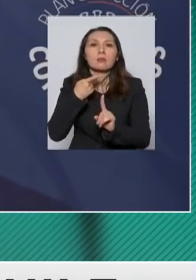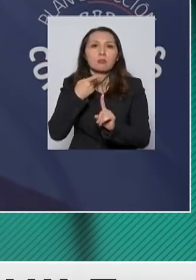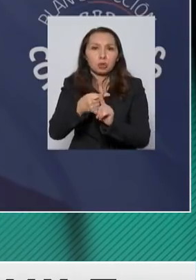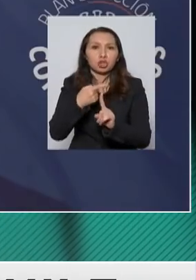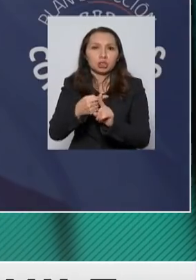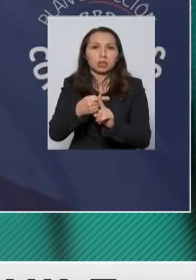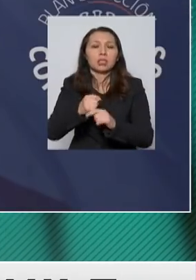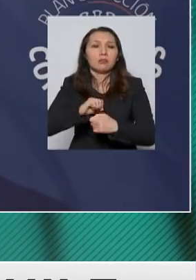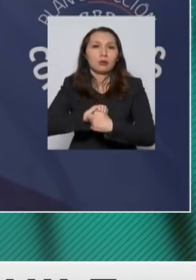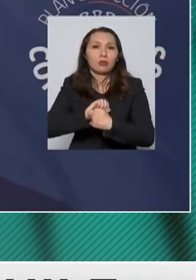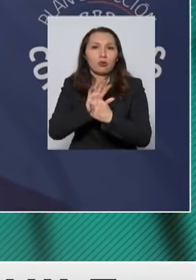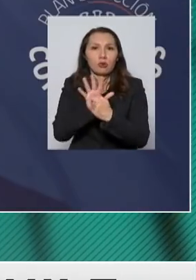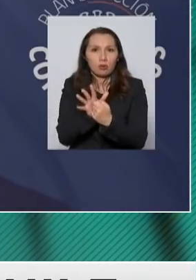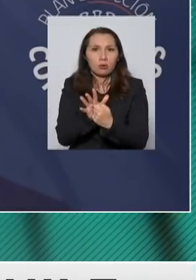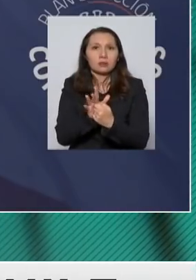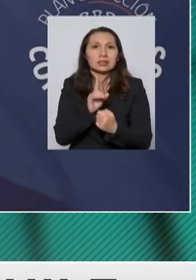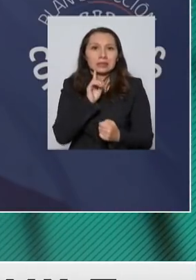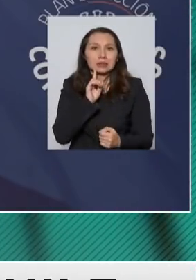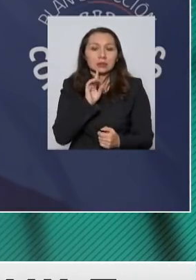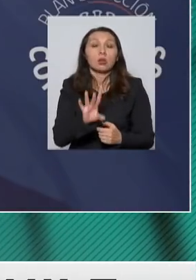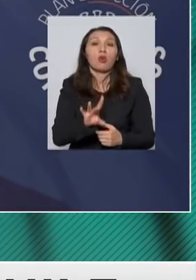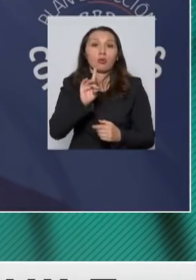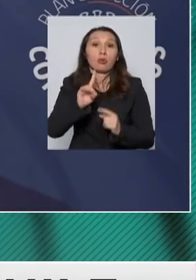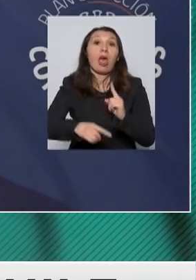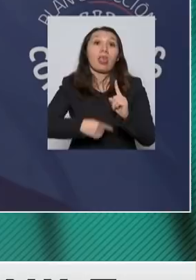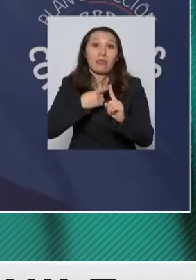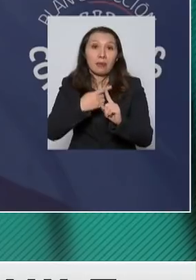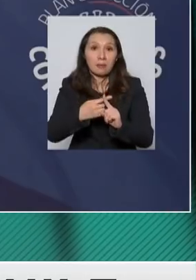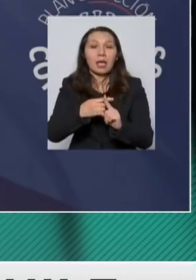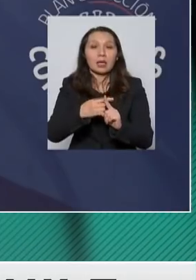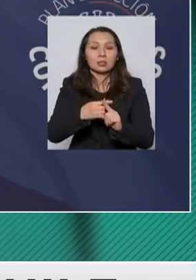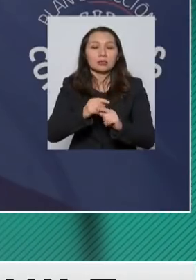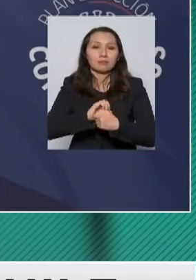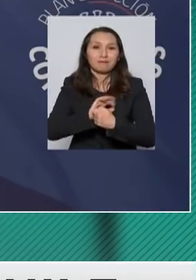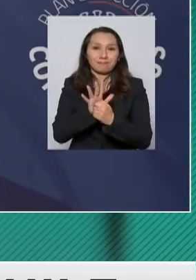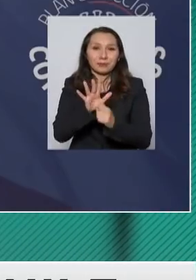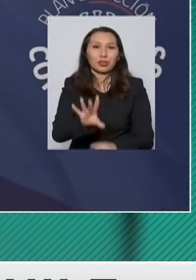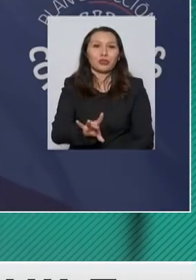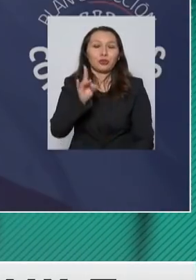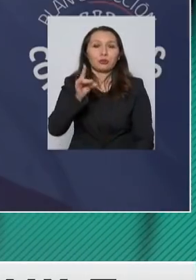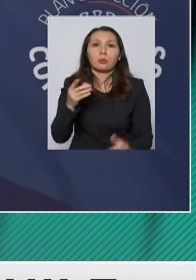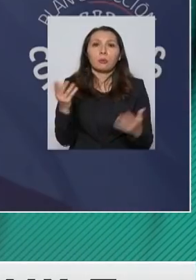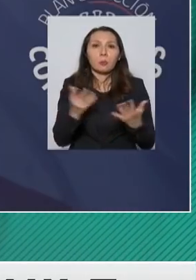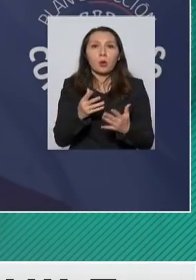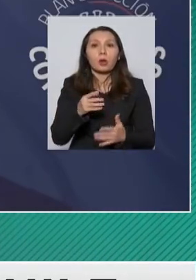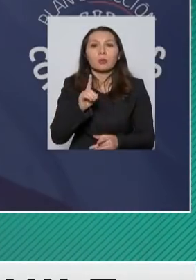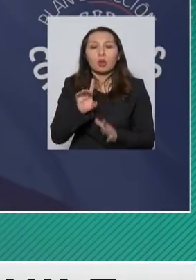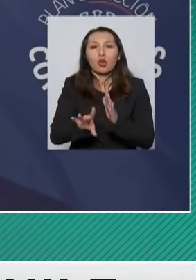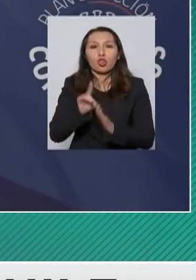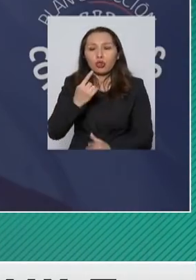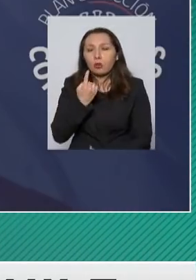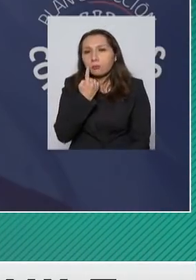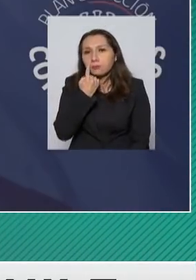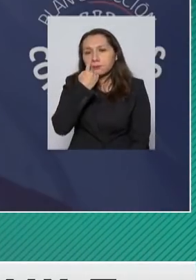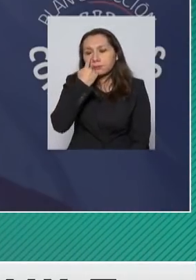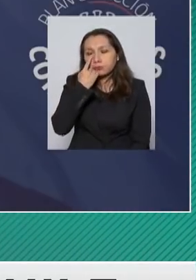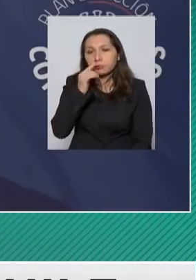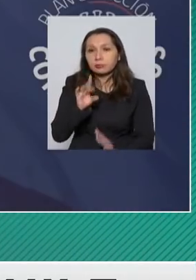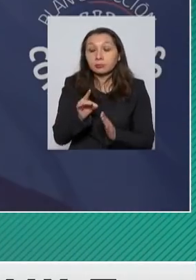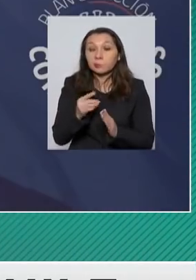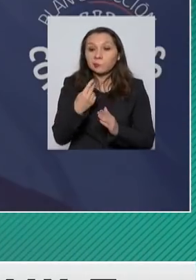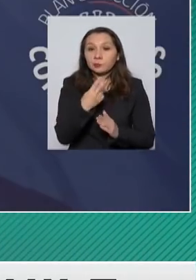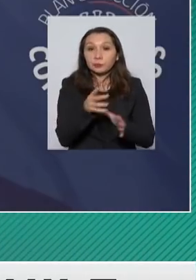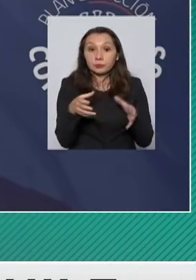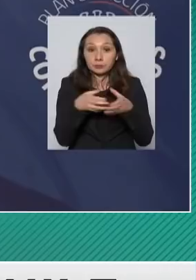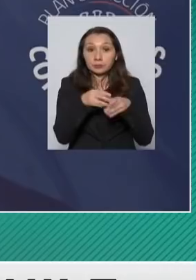el examen de COVID-19, para el examen de coronavirus por PCR. Según su